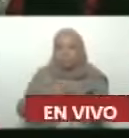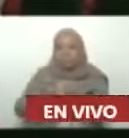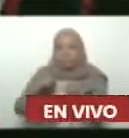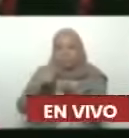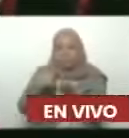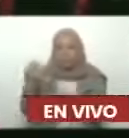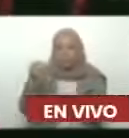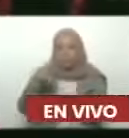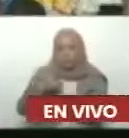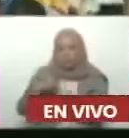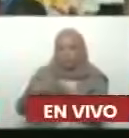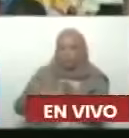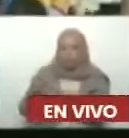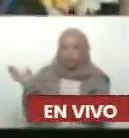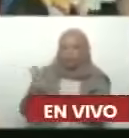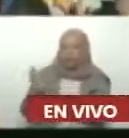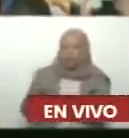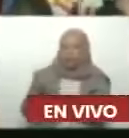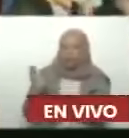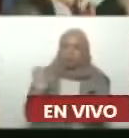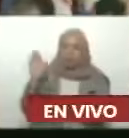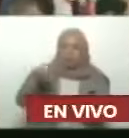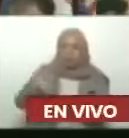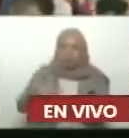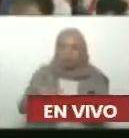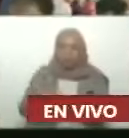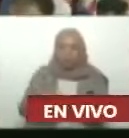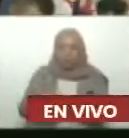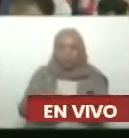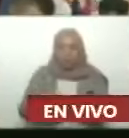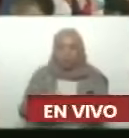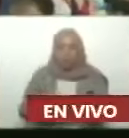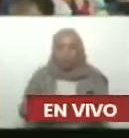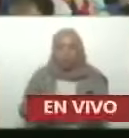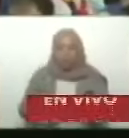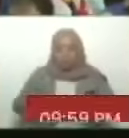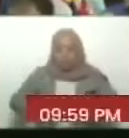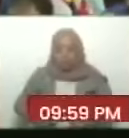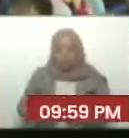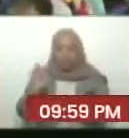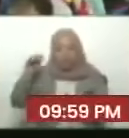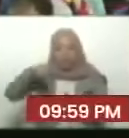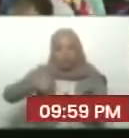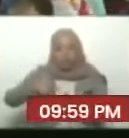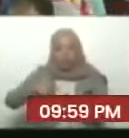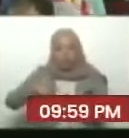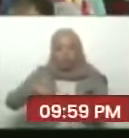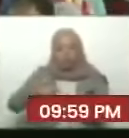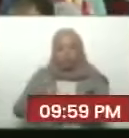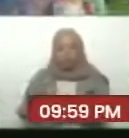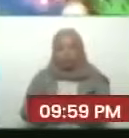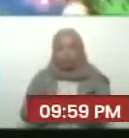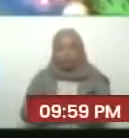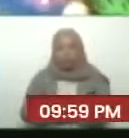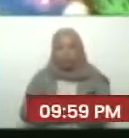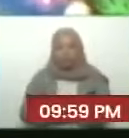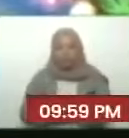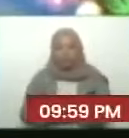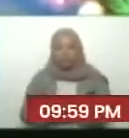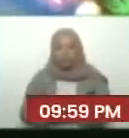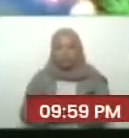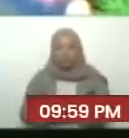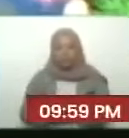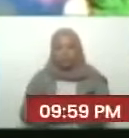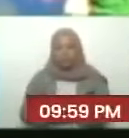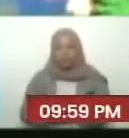fuera de Caracas, que haya sido Aragua. La cuna. Ha sido Aragua la sede, señor presidente. Bueno,